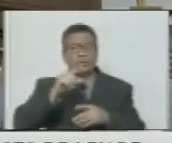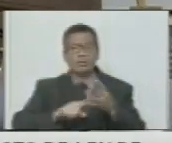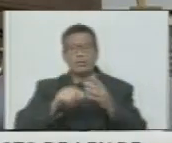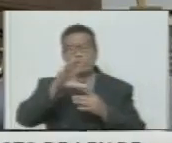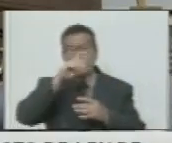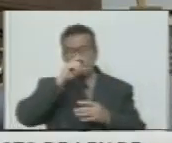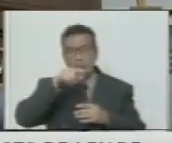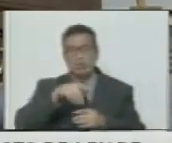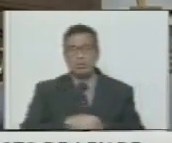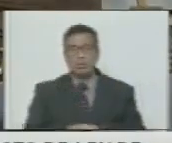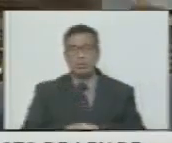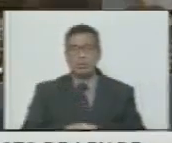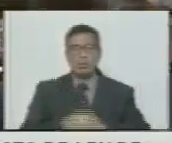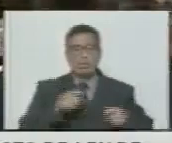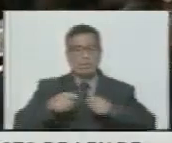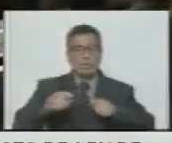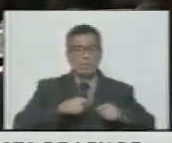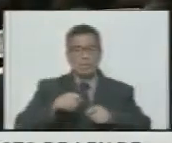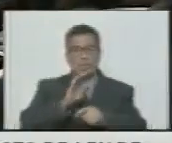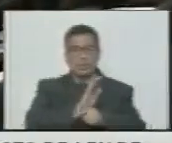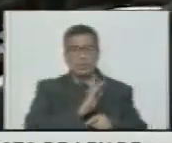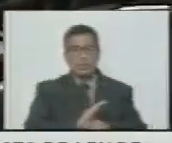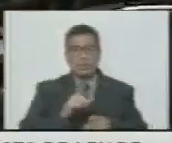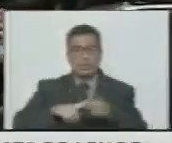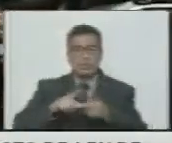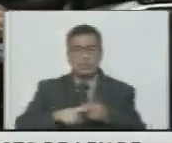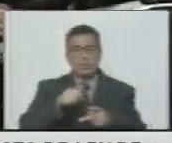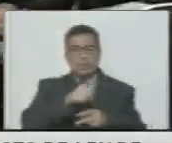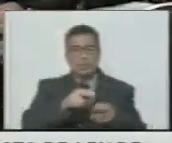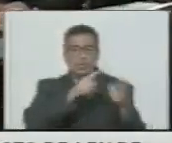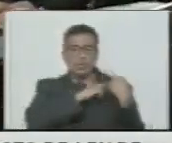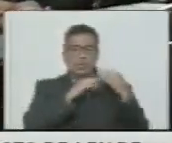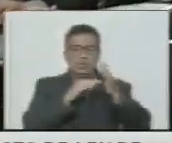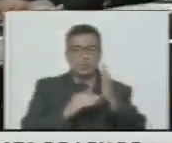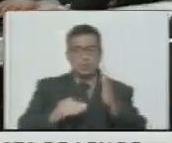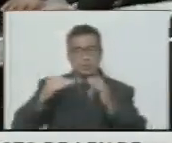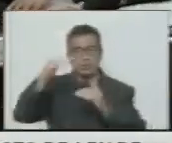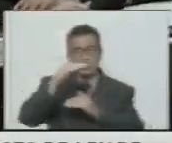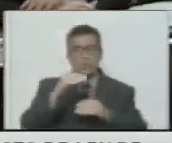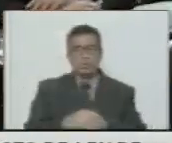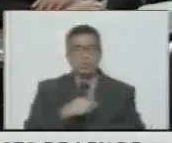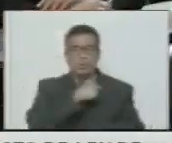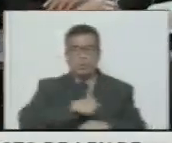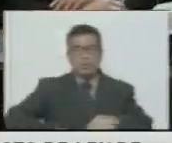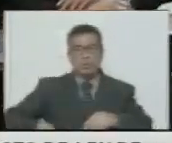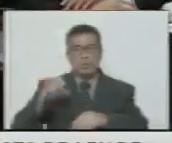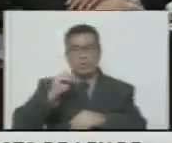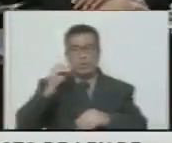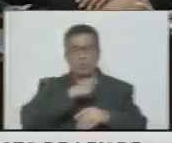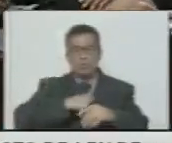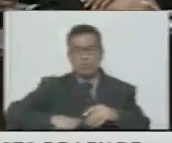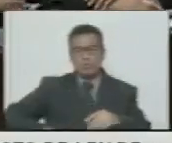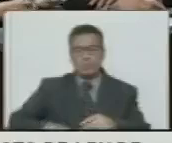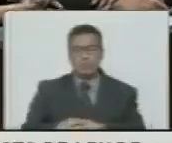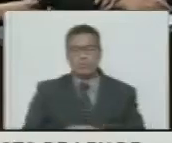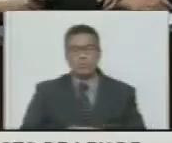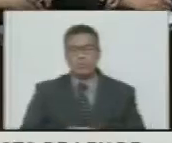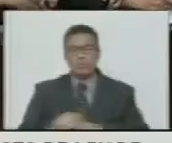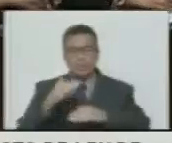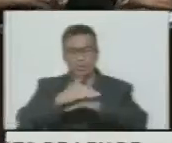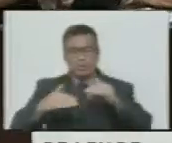experiencia mínima de 5 años en la actividad aseguradora, en cargos de alto nivel, presidente o